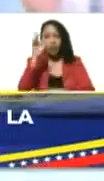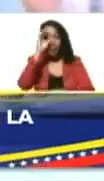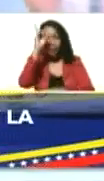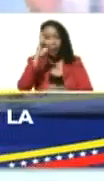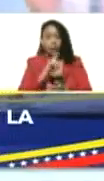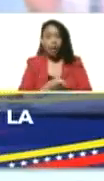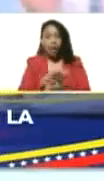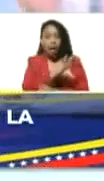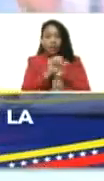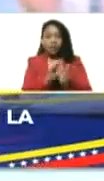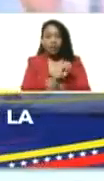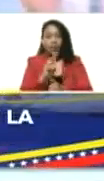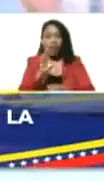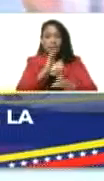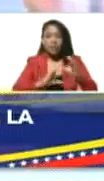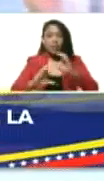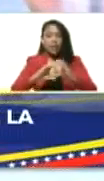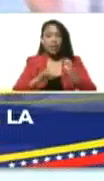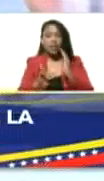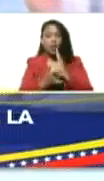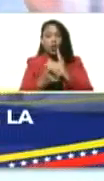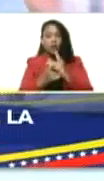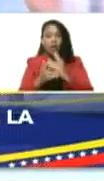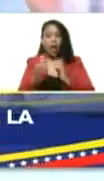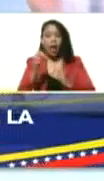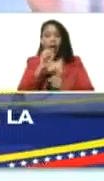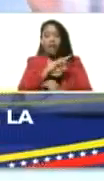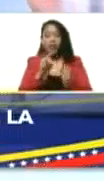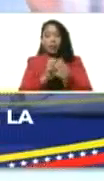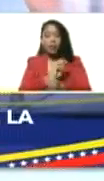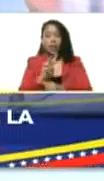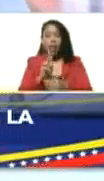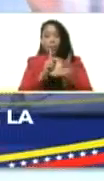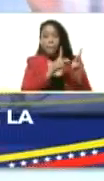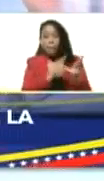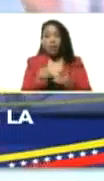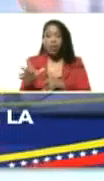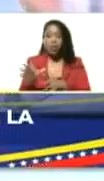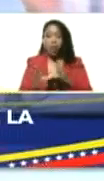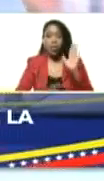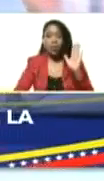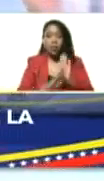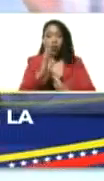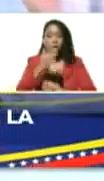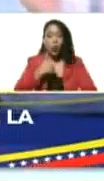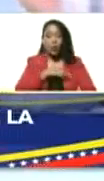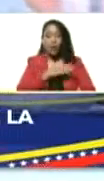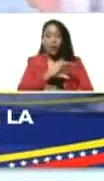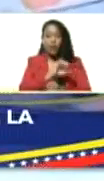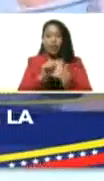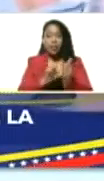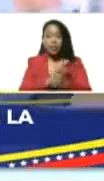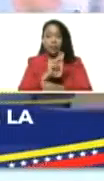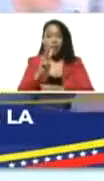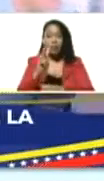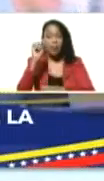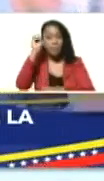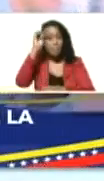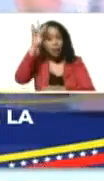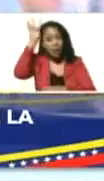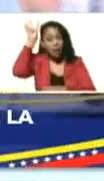la vicepresidencia de Ciencia y Tecnología y la vicepresidencia de Planificación y Desarrollo, nuestro vicepresidente Melvin Maldonado